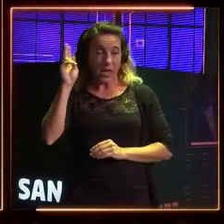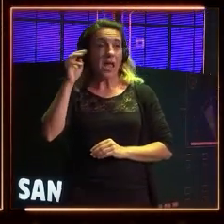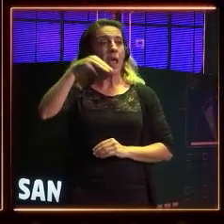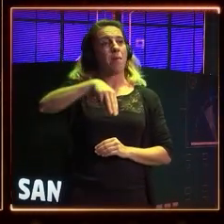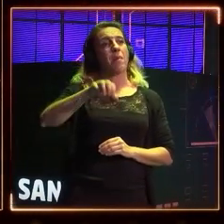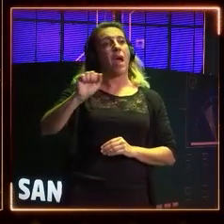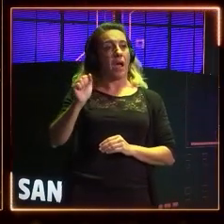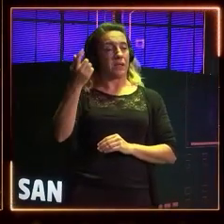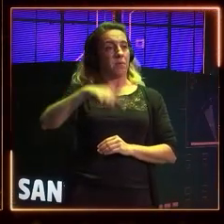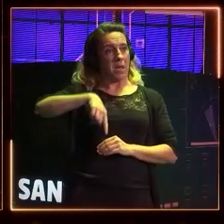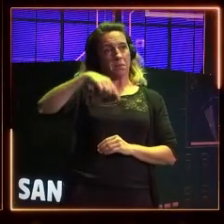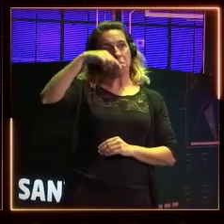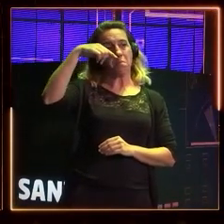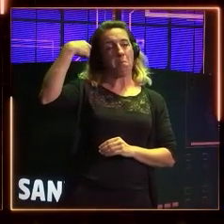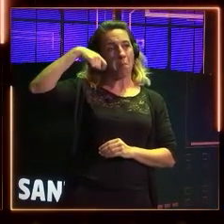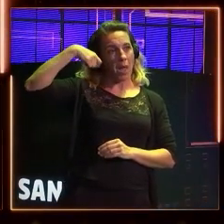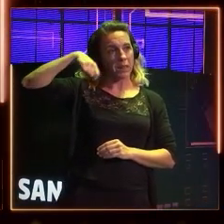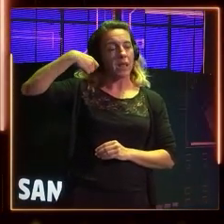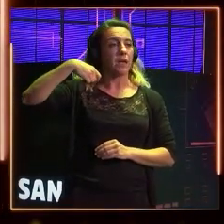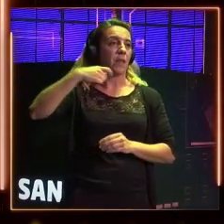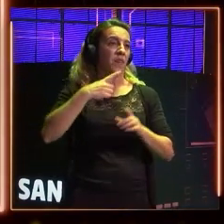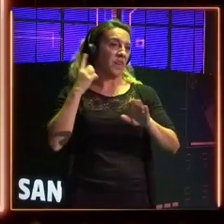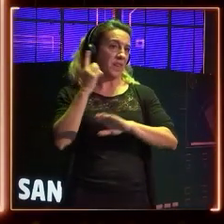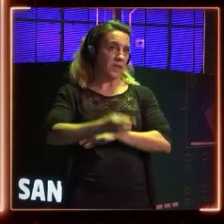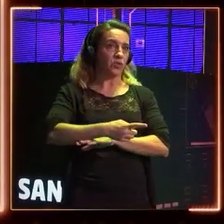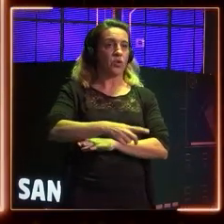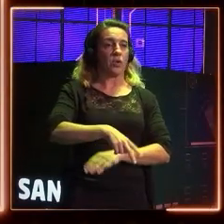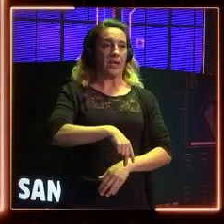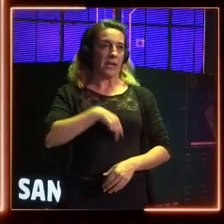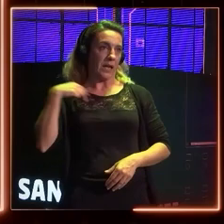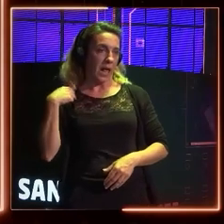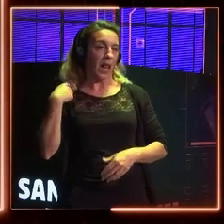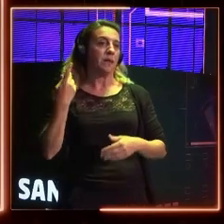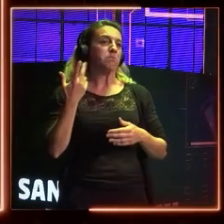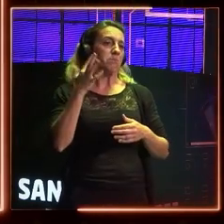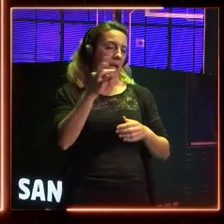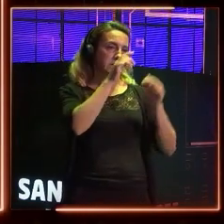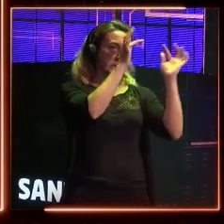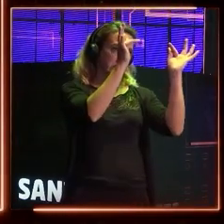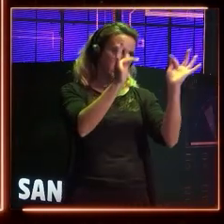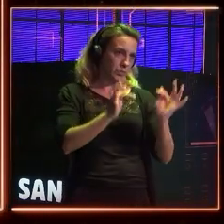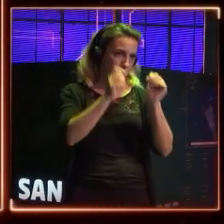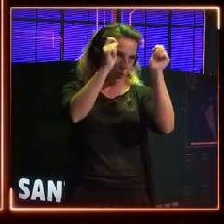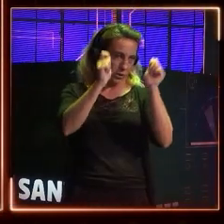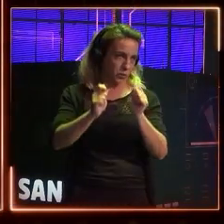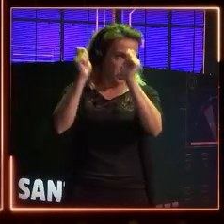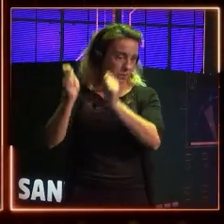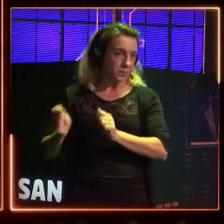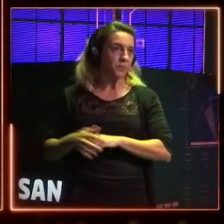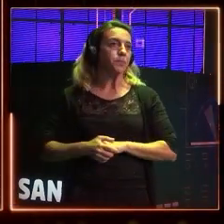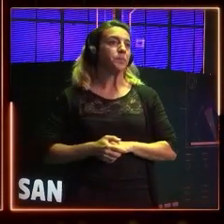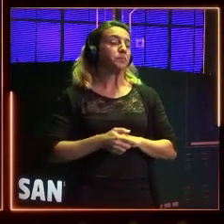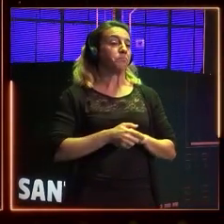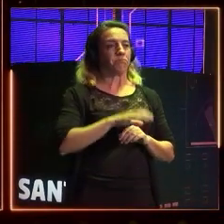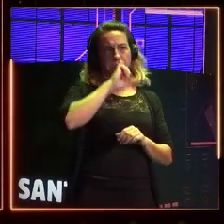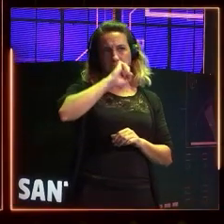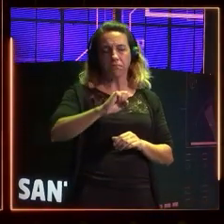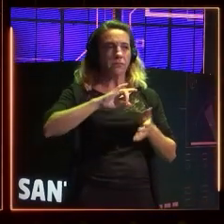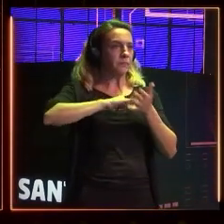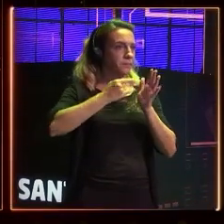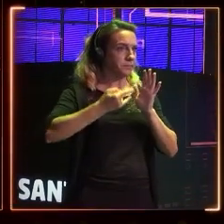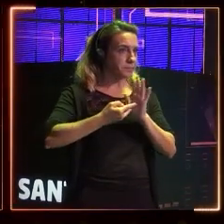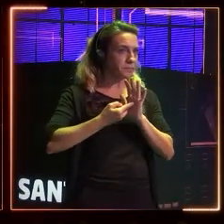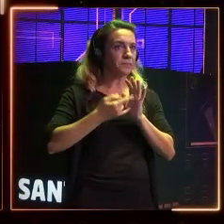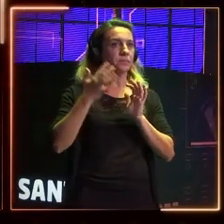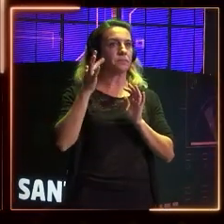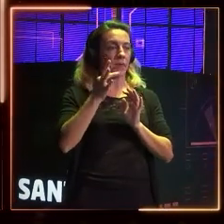y máster en Dirección General por el y además de otras titulaciones que también posee es un apasionado de la tecnología y